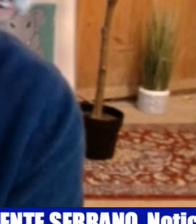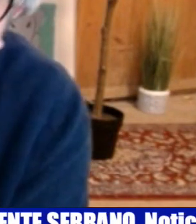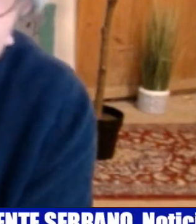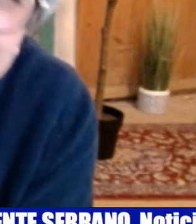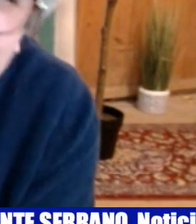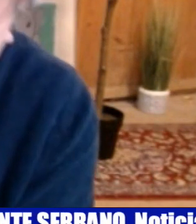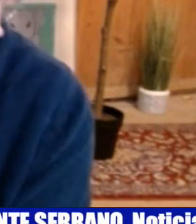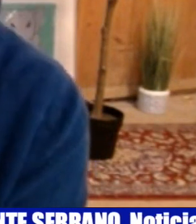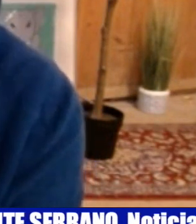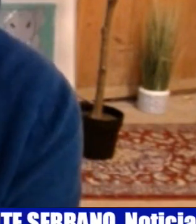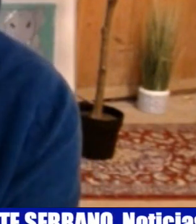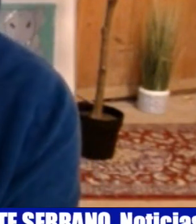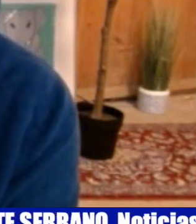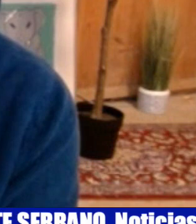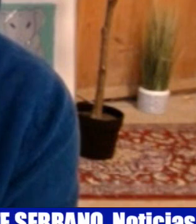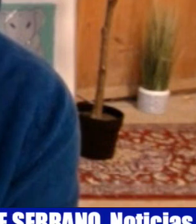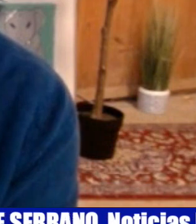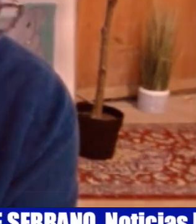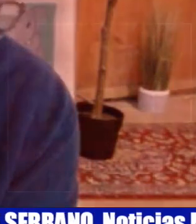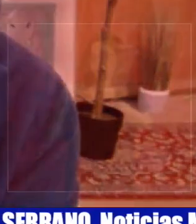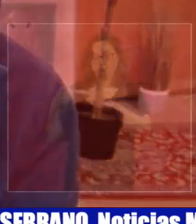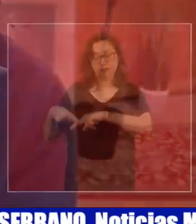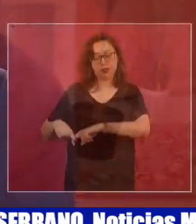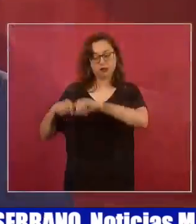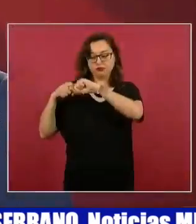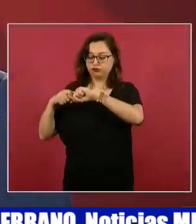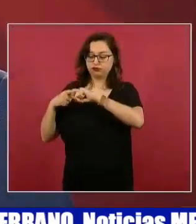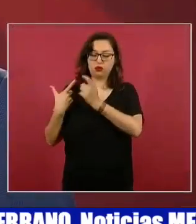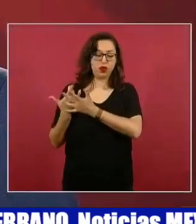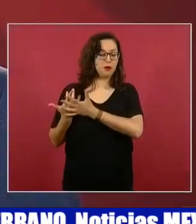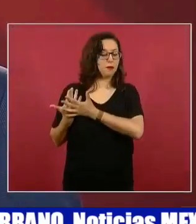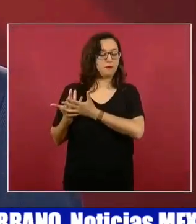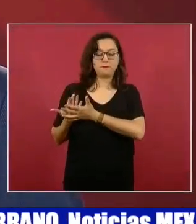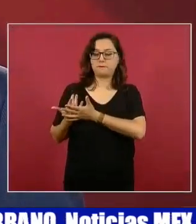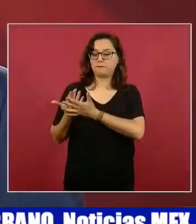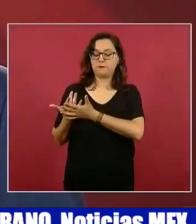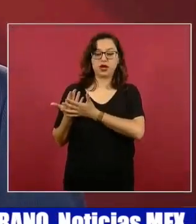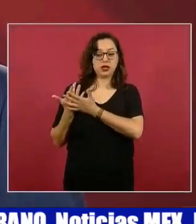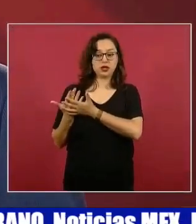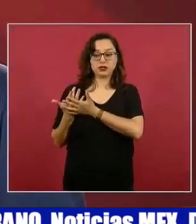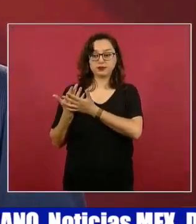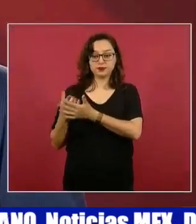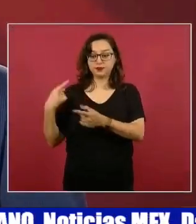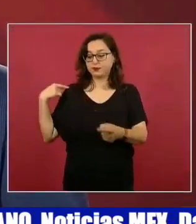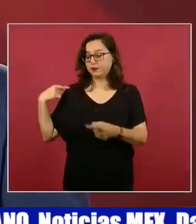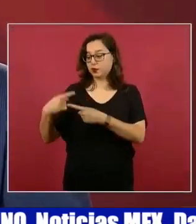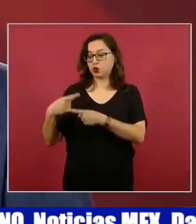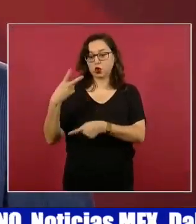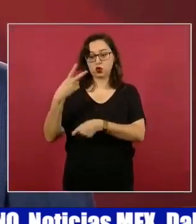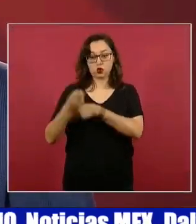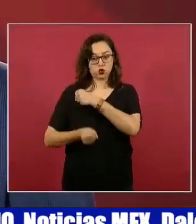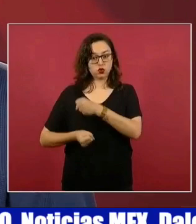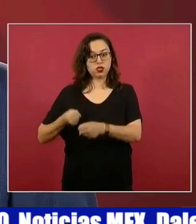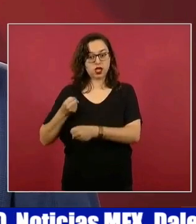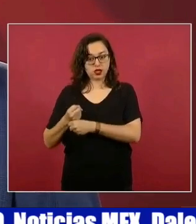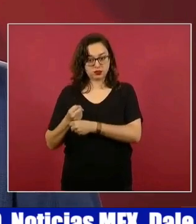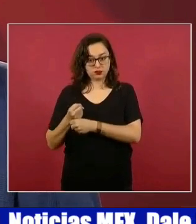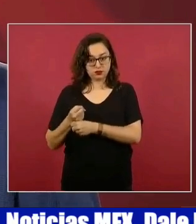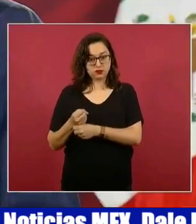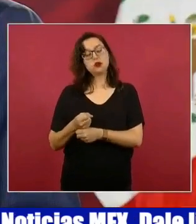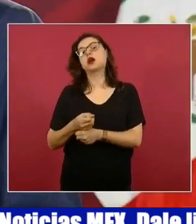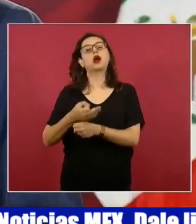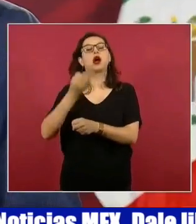el presidente le dice a Dalila, a ver, no, el acuerdo que suscribimos pues tiene la finalidad de